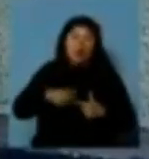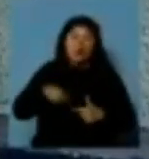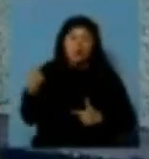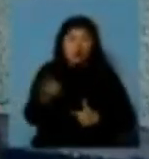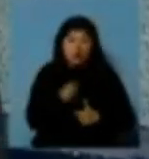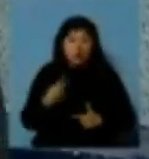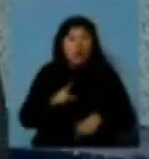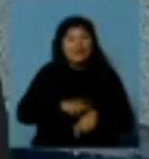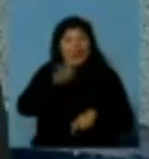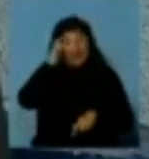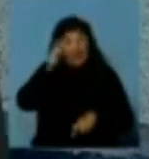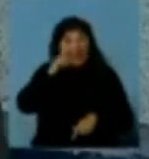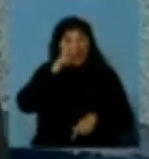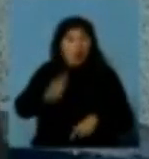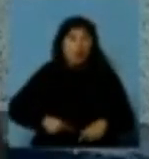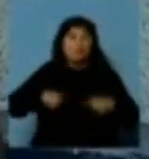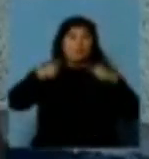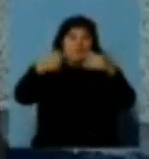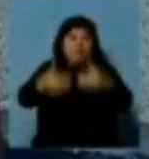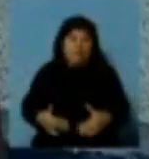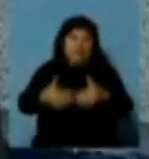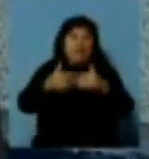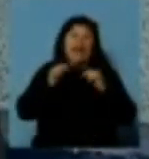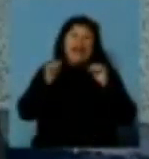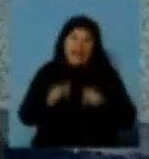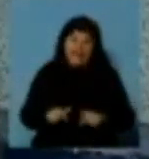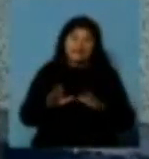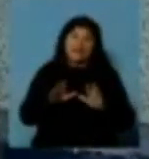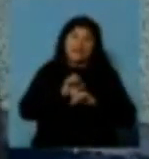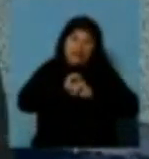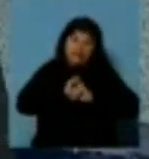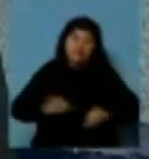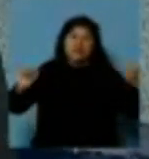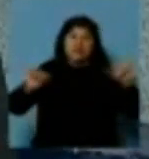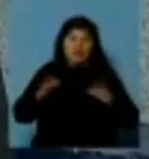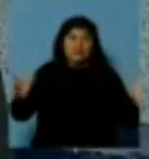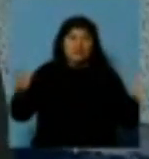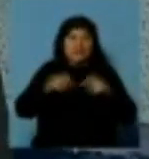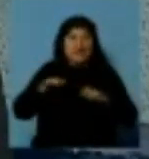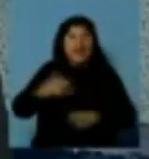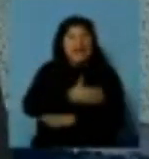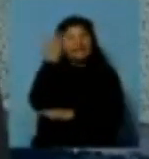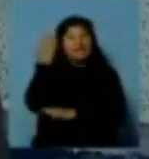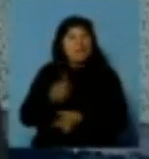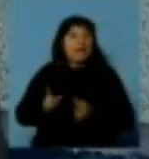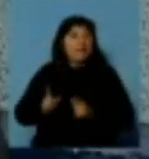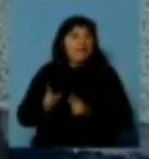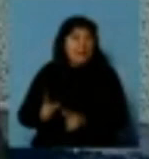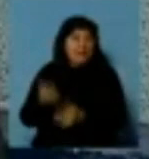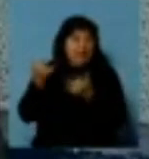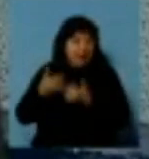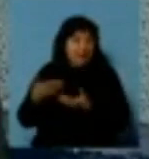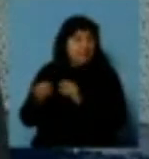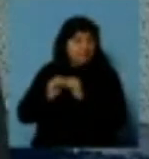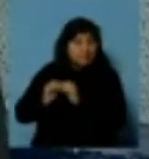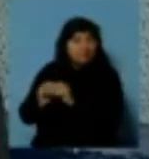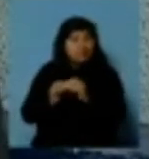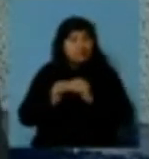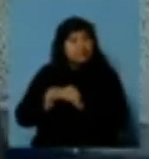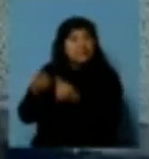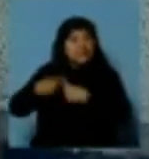nosotros después del día 10, ya estamos convocando, ya estamos en asamblea permanente con los delegados